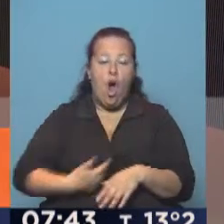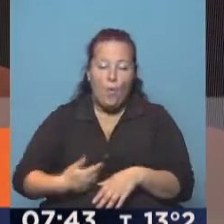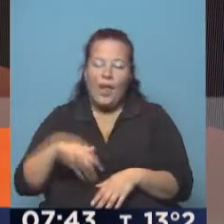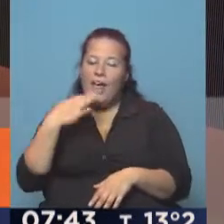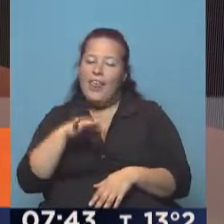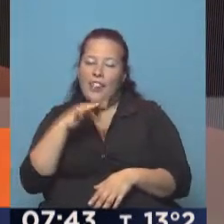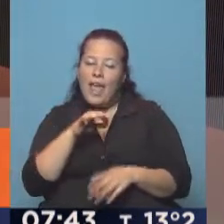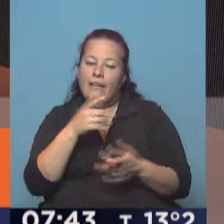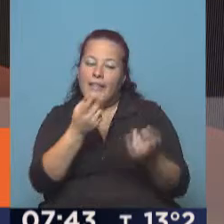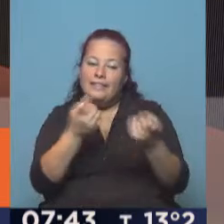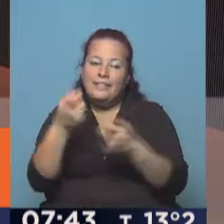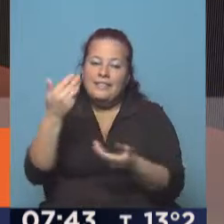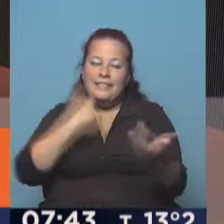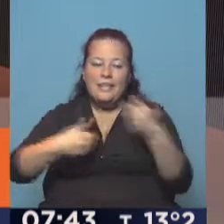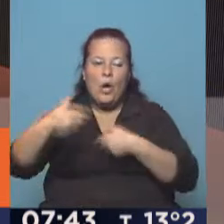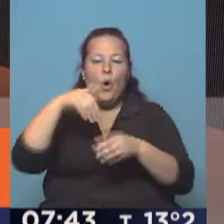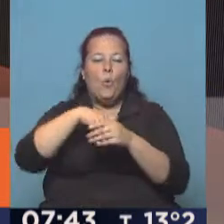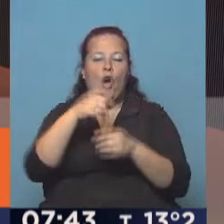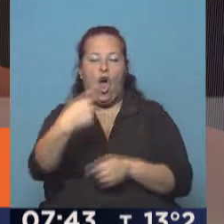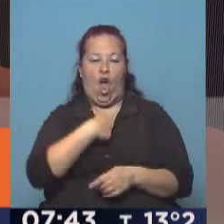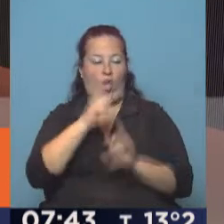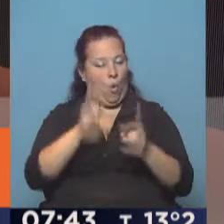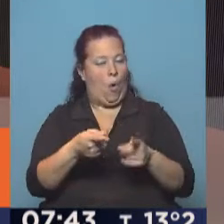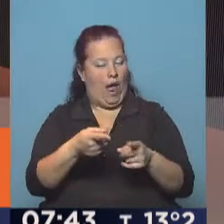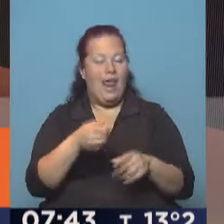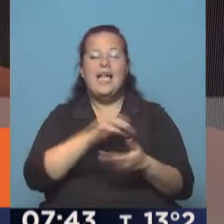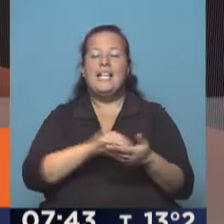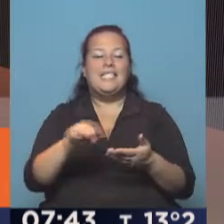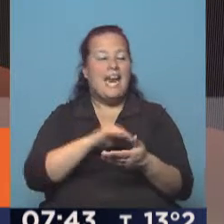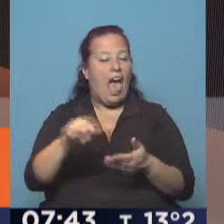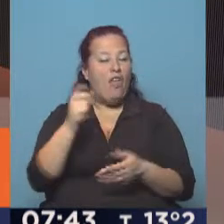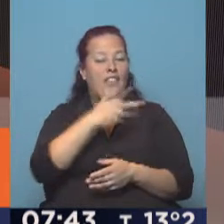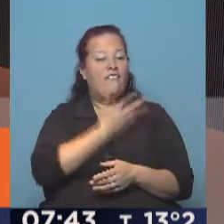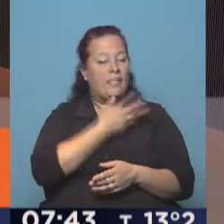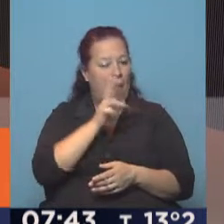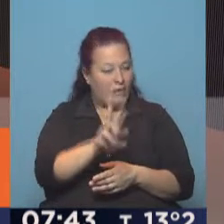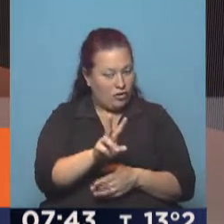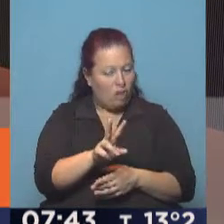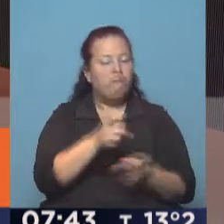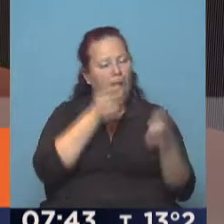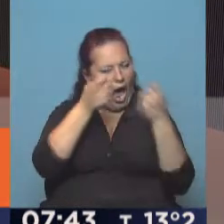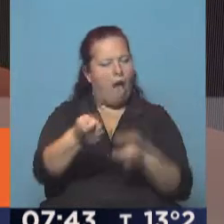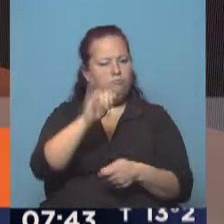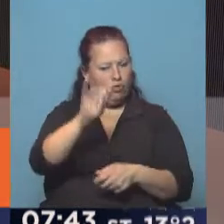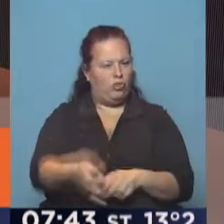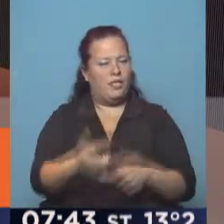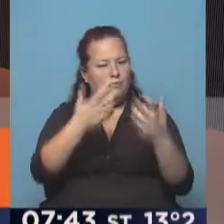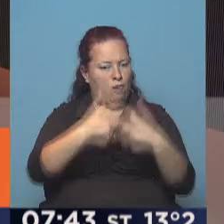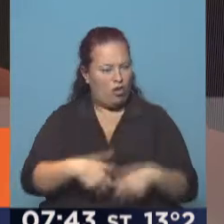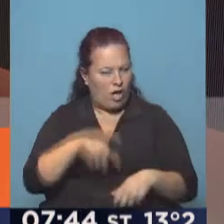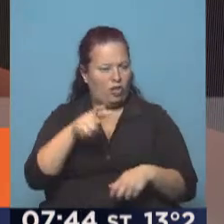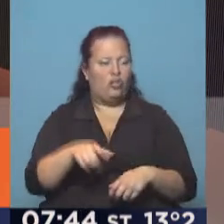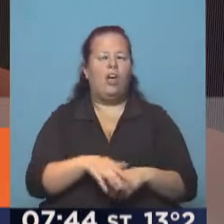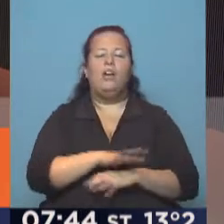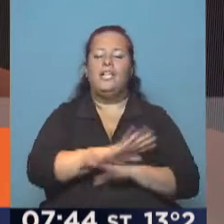que contar con los votos de la oposición. Los senadores, principalmente del Frente para la Victoria, acompañaron esta